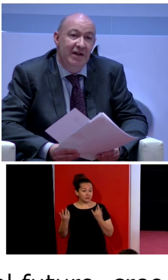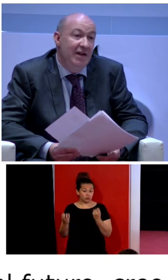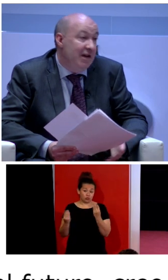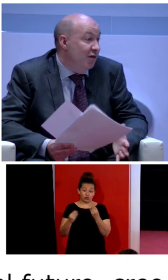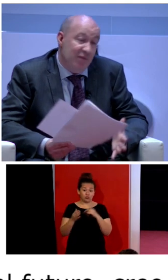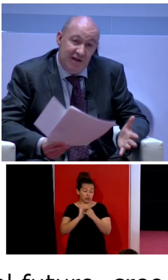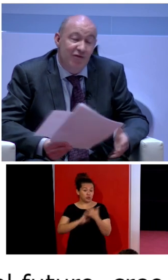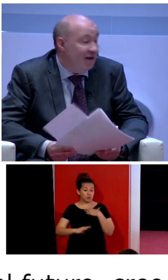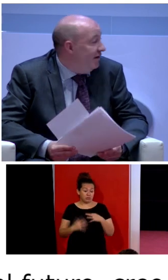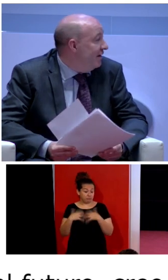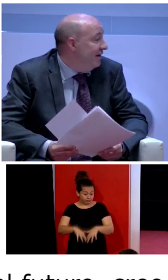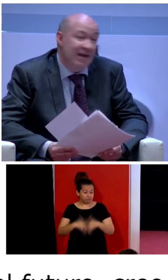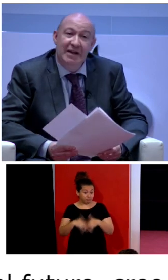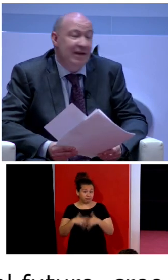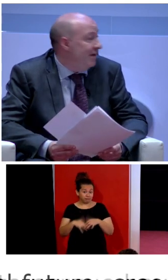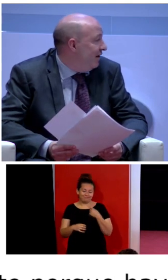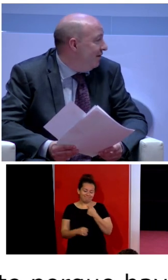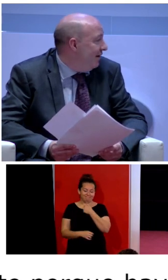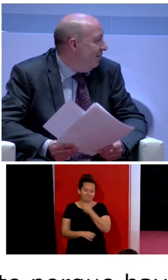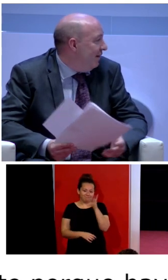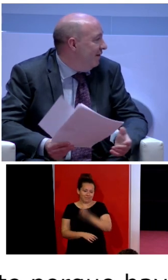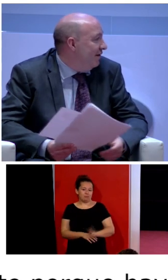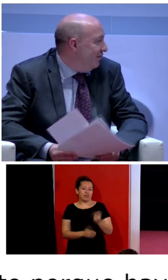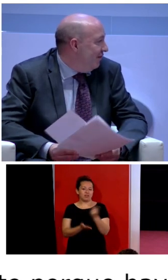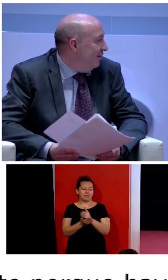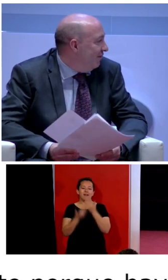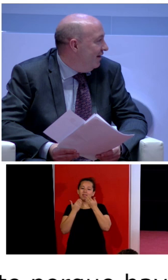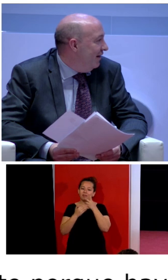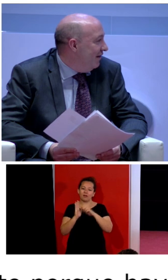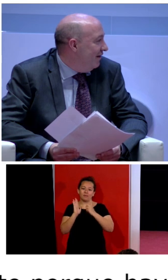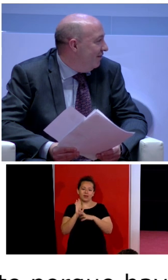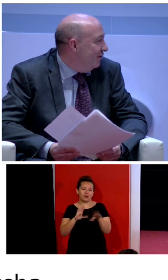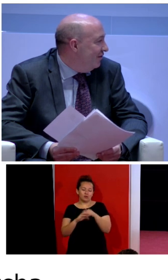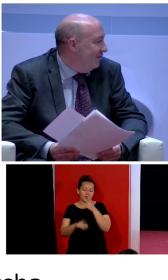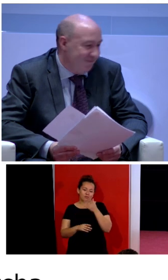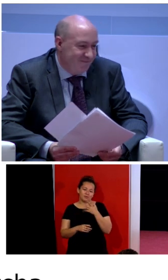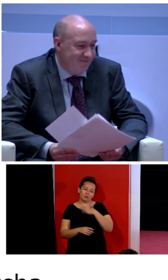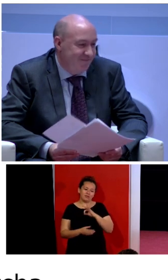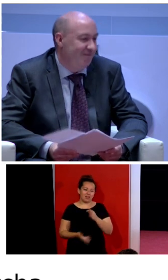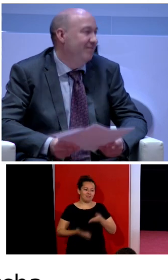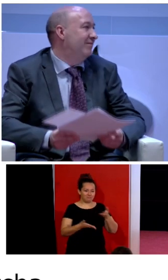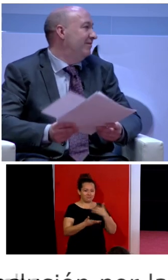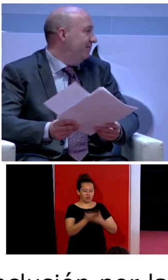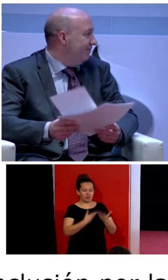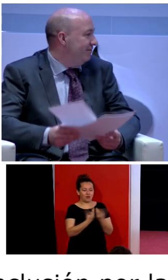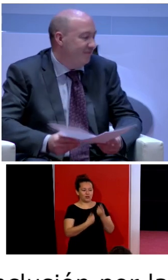marcha. Y por mi parte, pues solamente reiterar el agradecimiento a Plena Inclusión por la posibilidad de colaborar con vosotros.